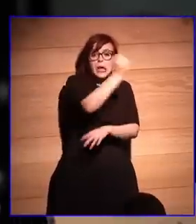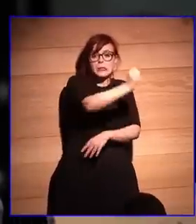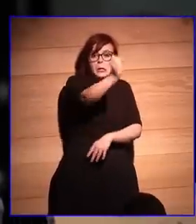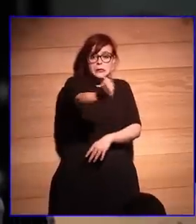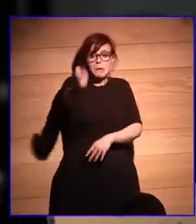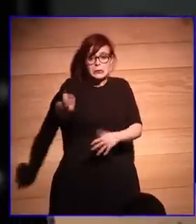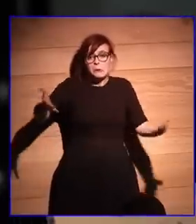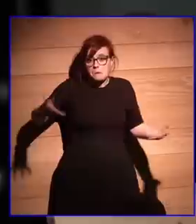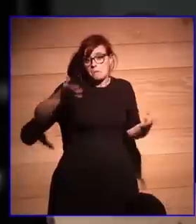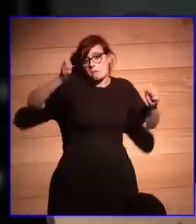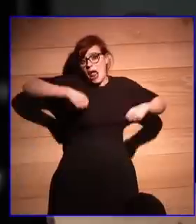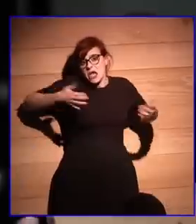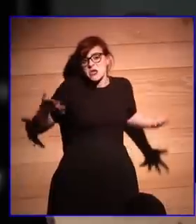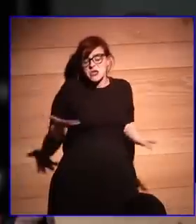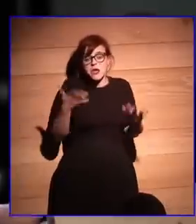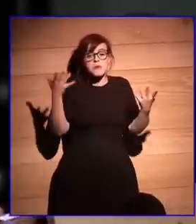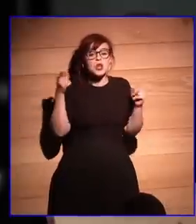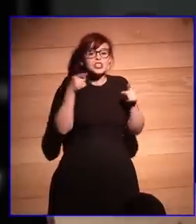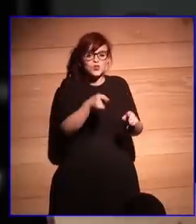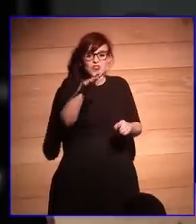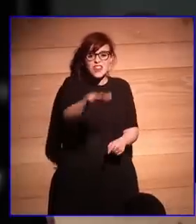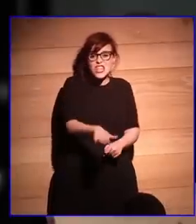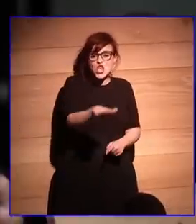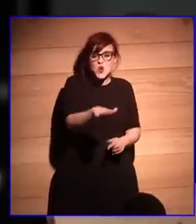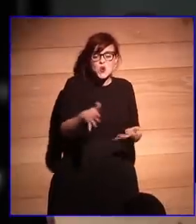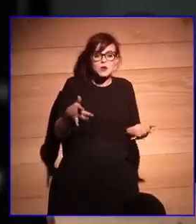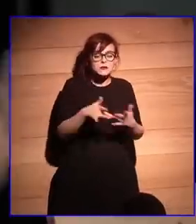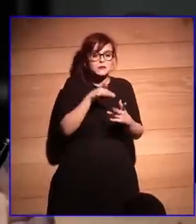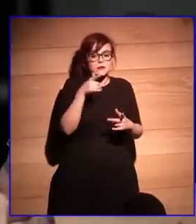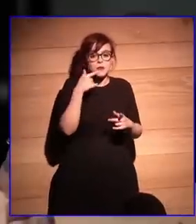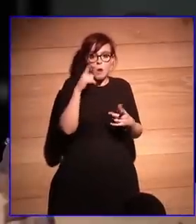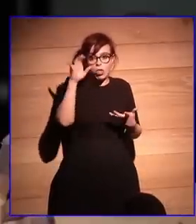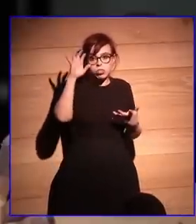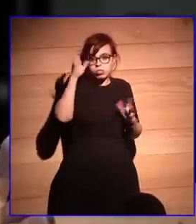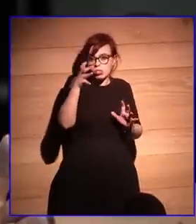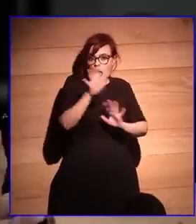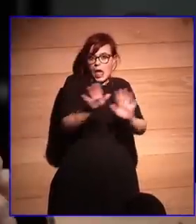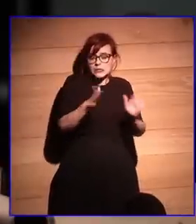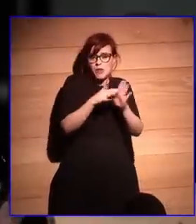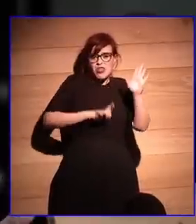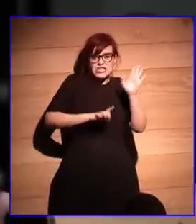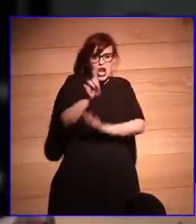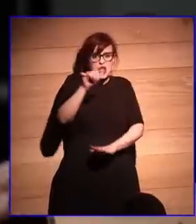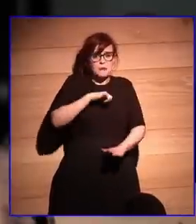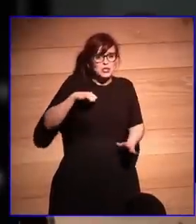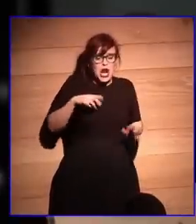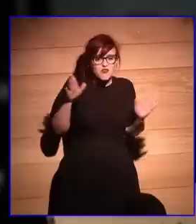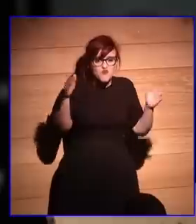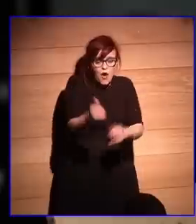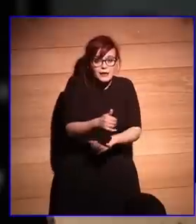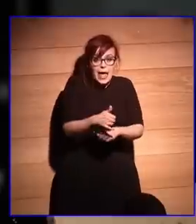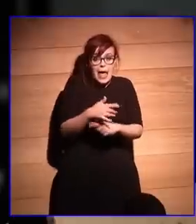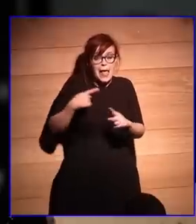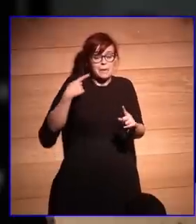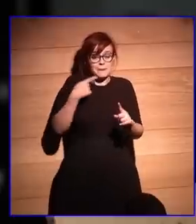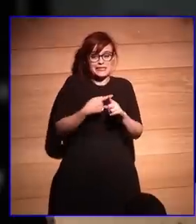gente. Pero él es un niño, es un auténtico tarado sin ningún tipo de desarrollo personal... que teme,